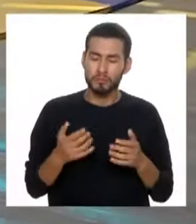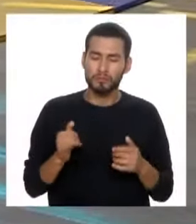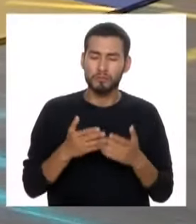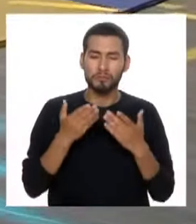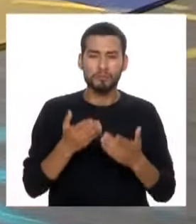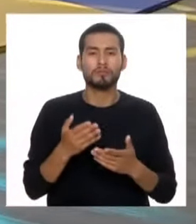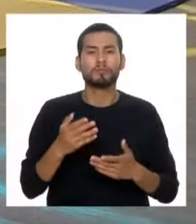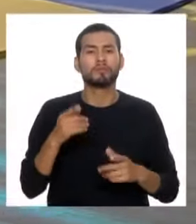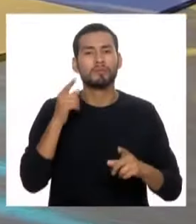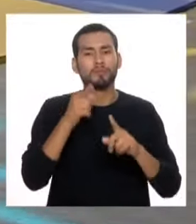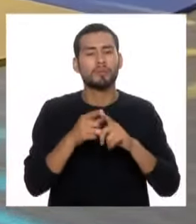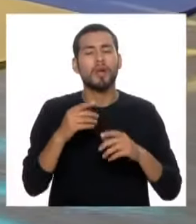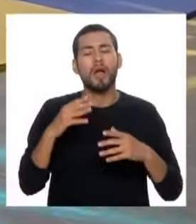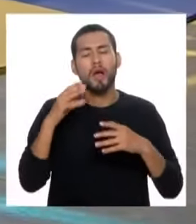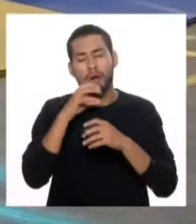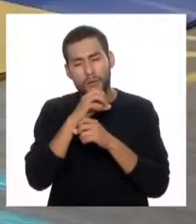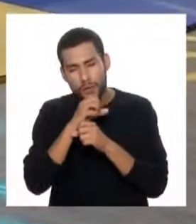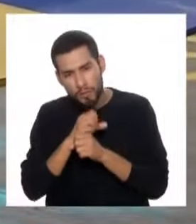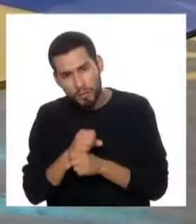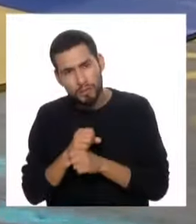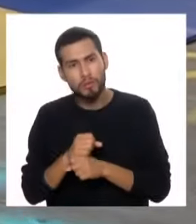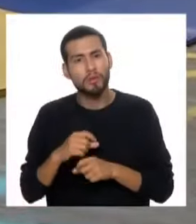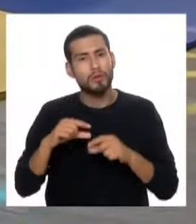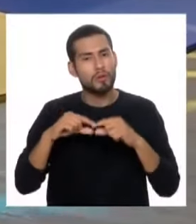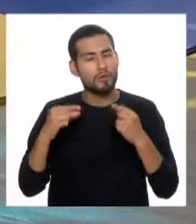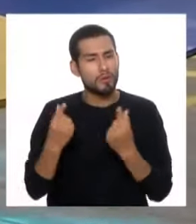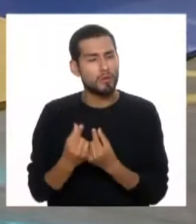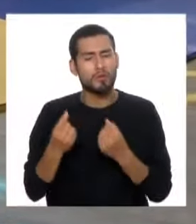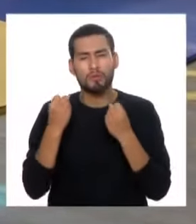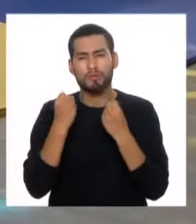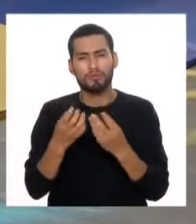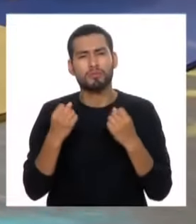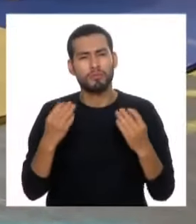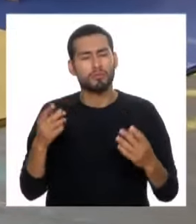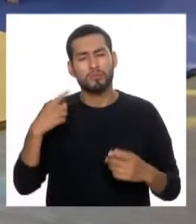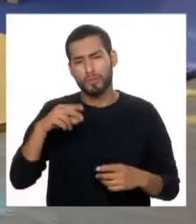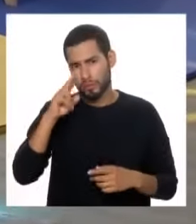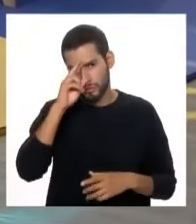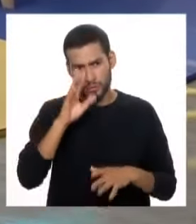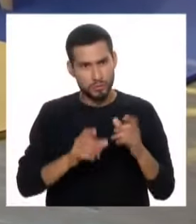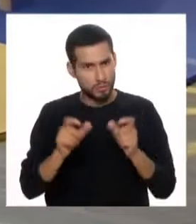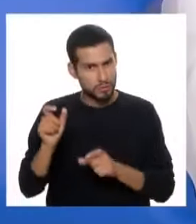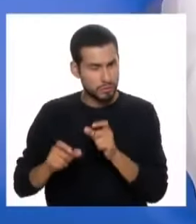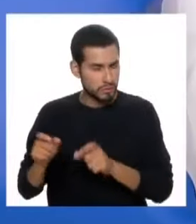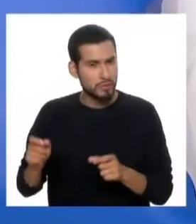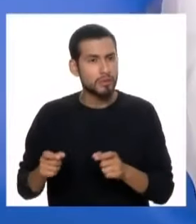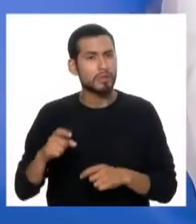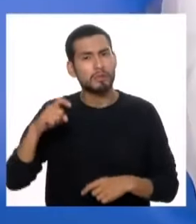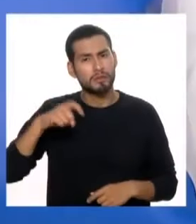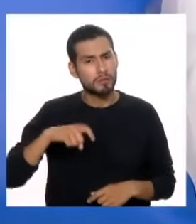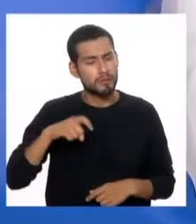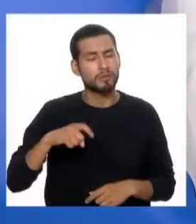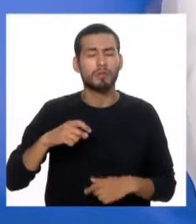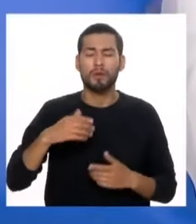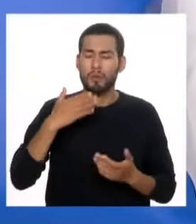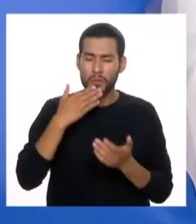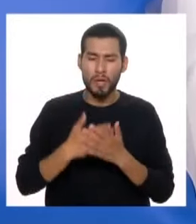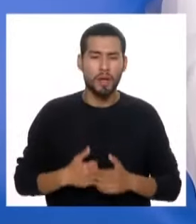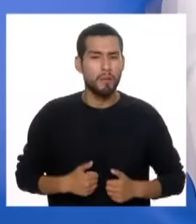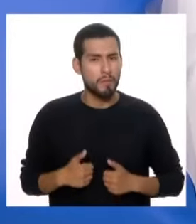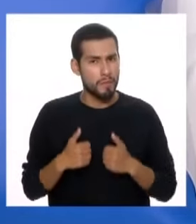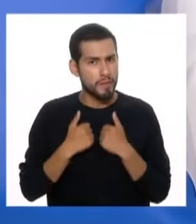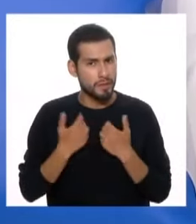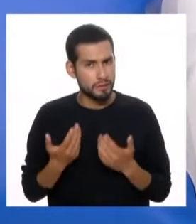en favor del adulto mayor y de un grupo inmenso de peruanos y peruanas que necesitan calidad de